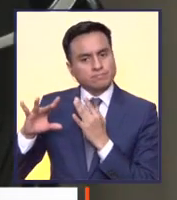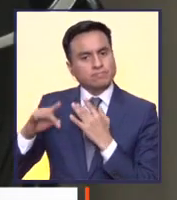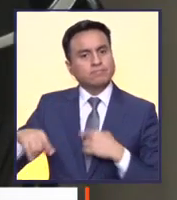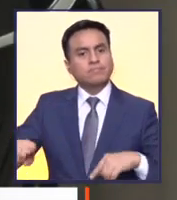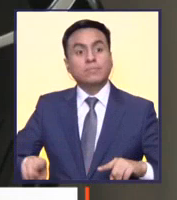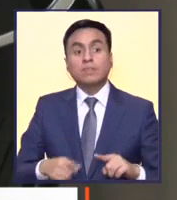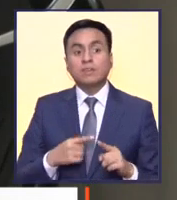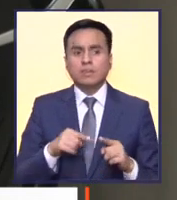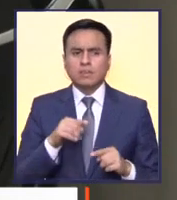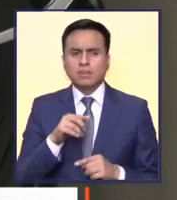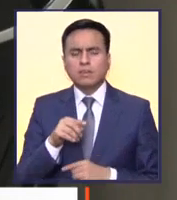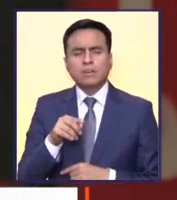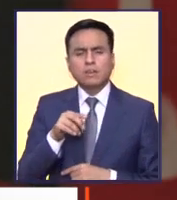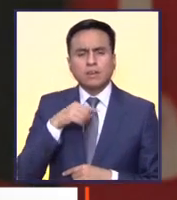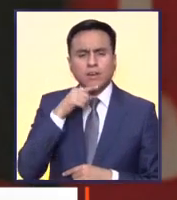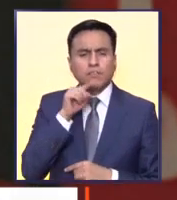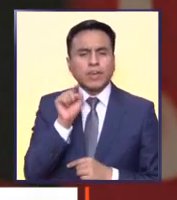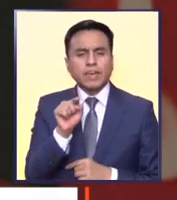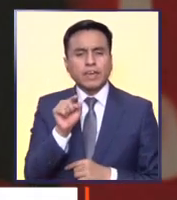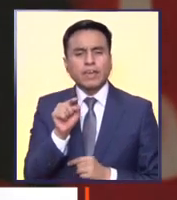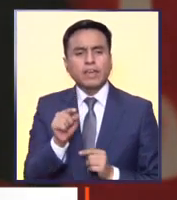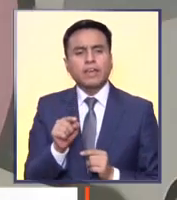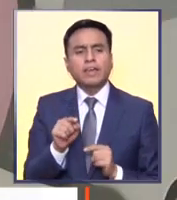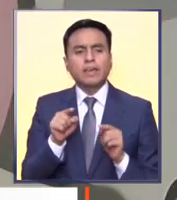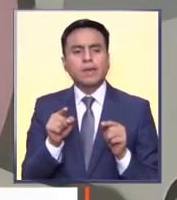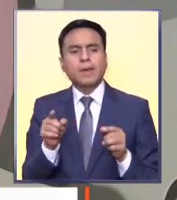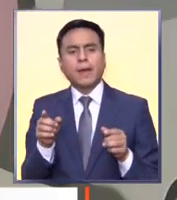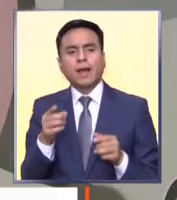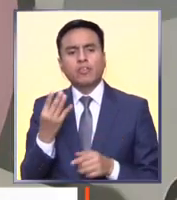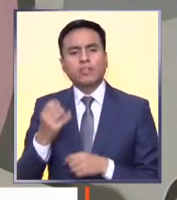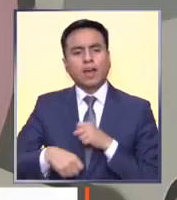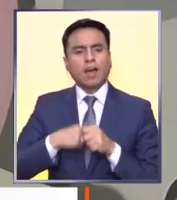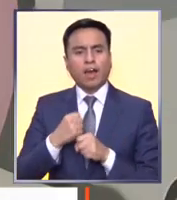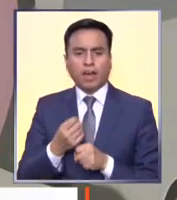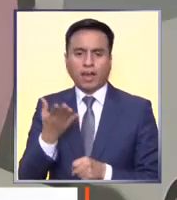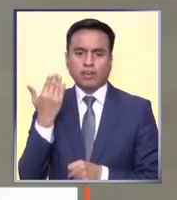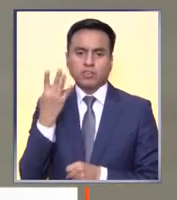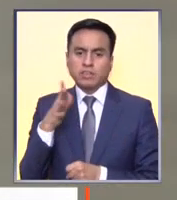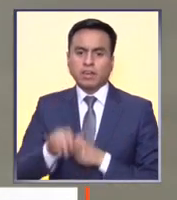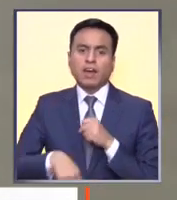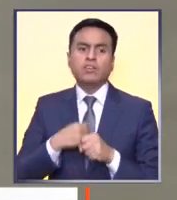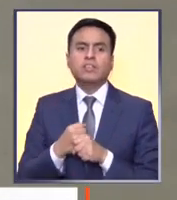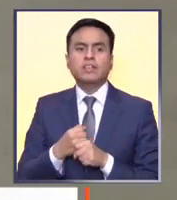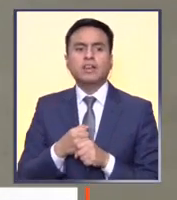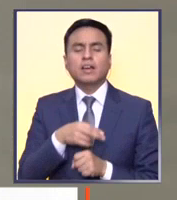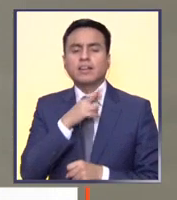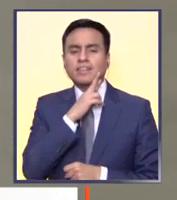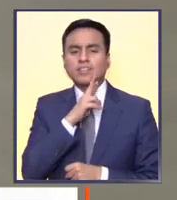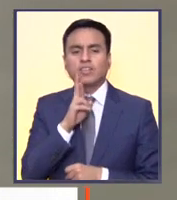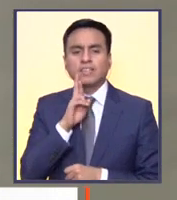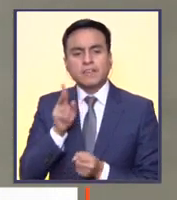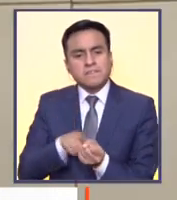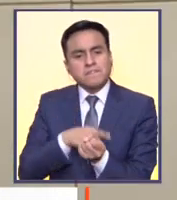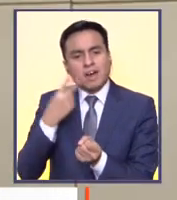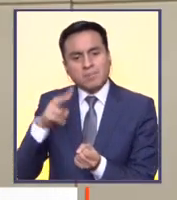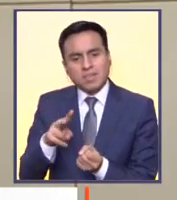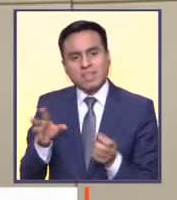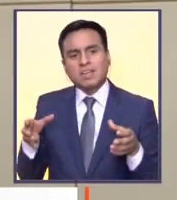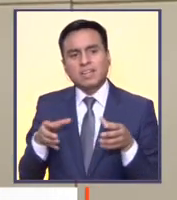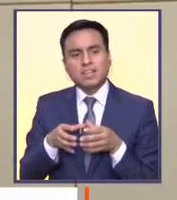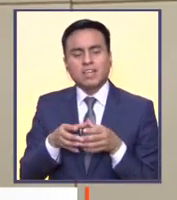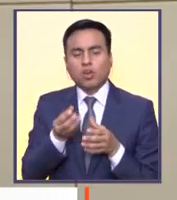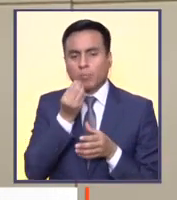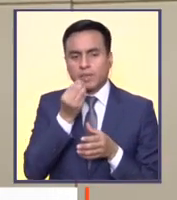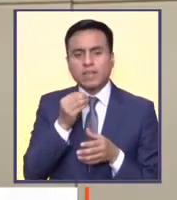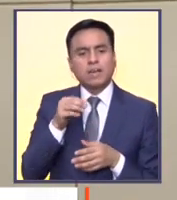El concepto de Café San Juan parte hace 14, 15 años atrás como un restaurante familiar. Una comida